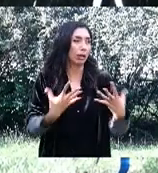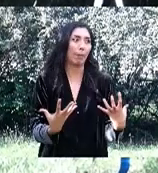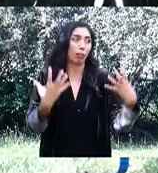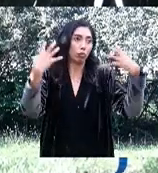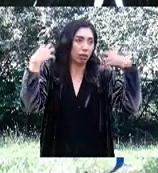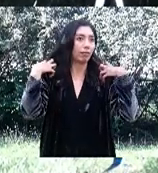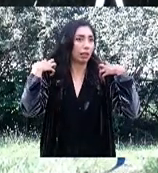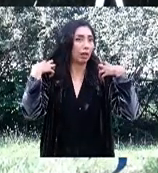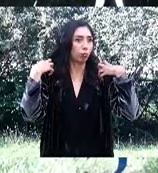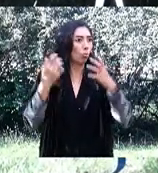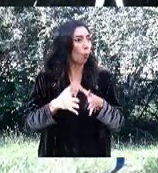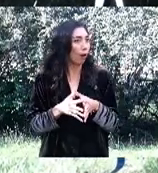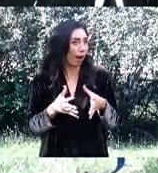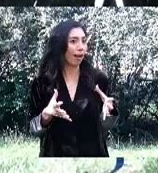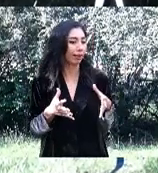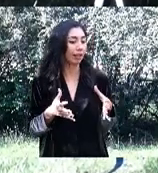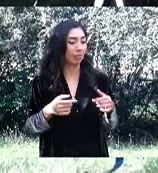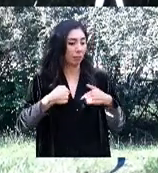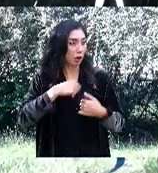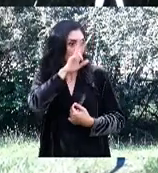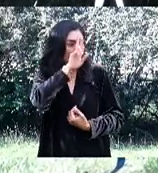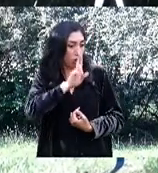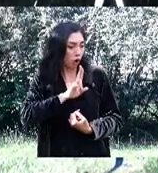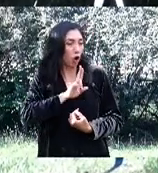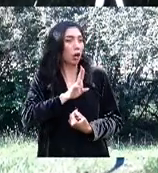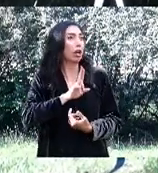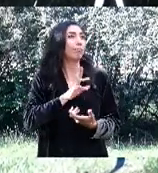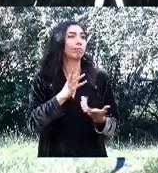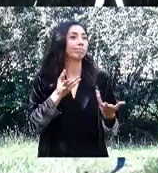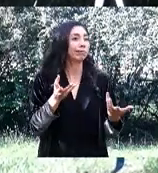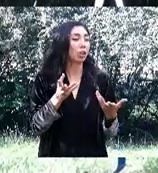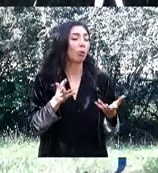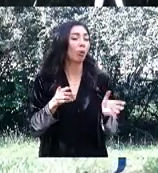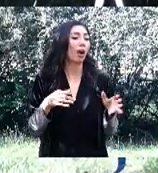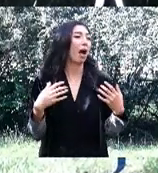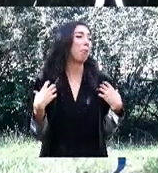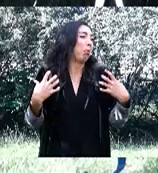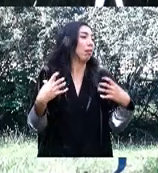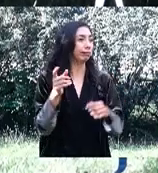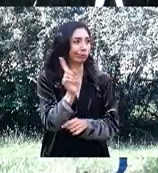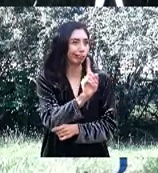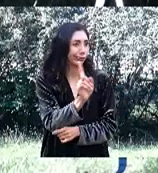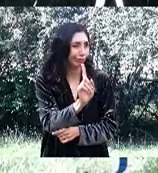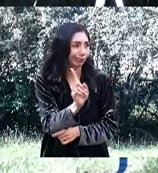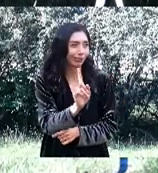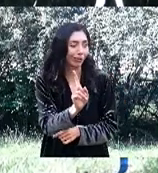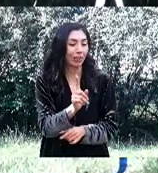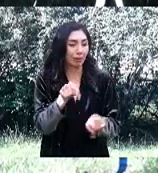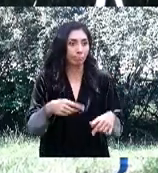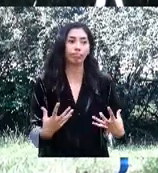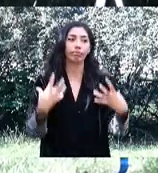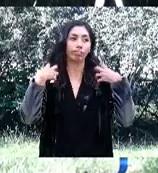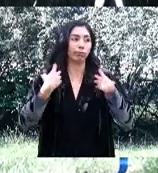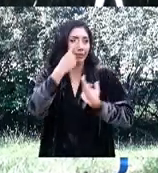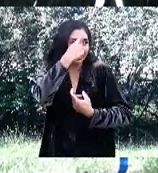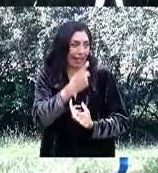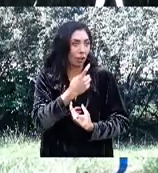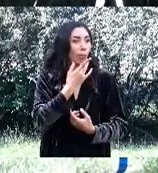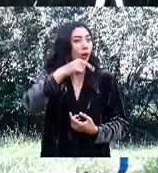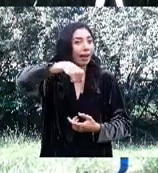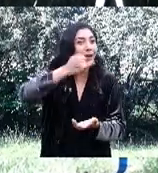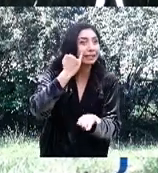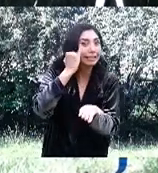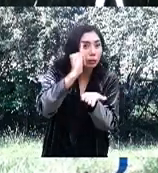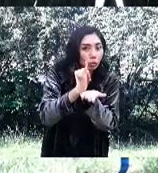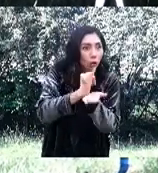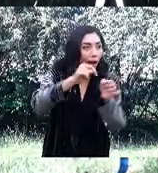eh Este no es un rol que que reciba livianamente porque esta institución e